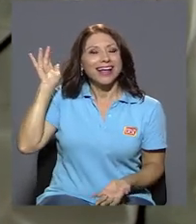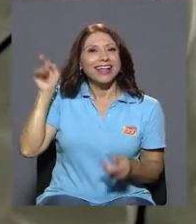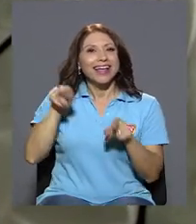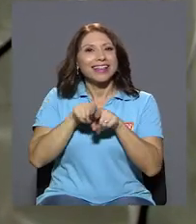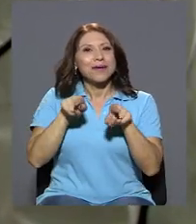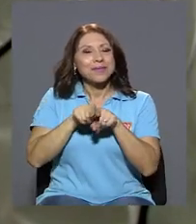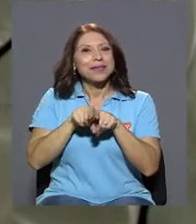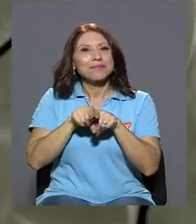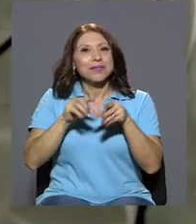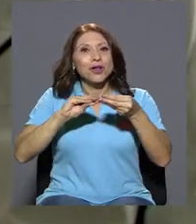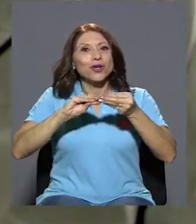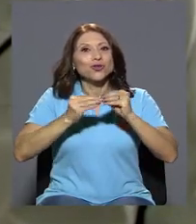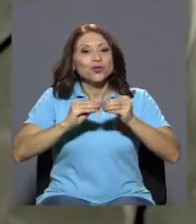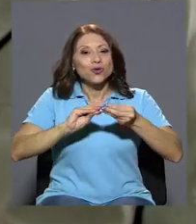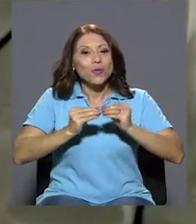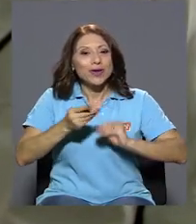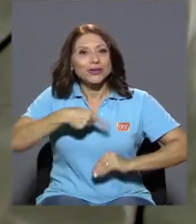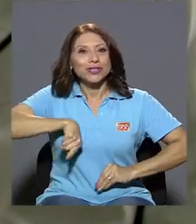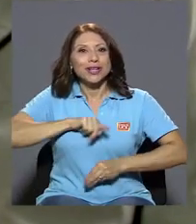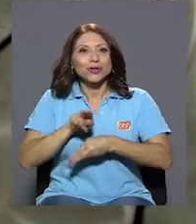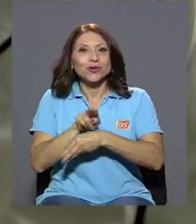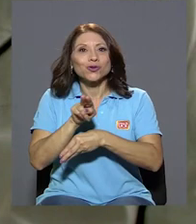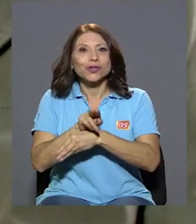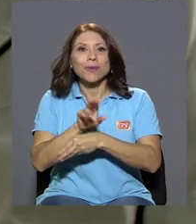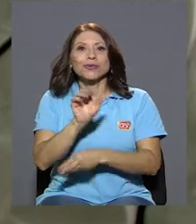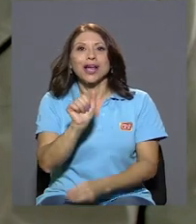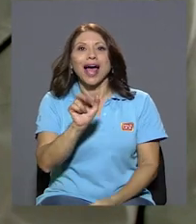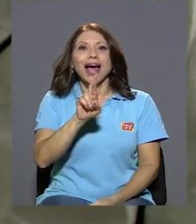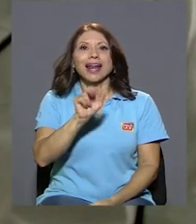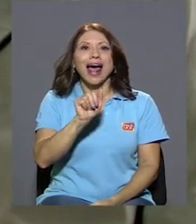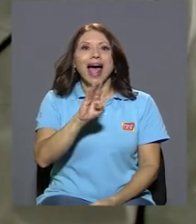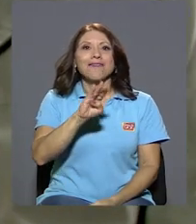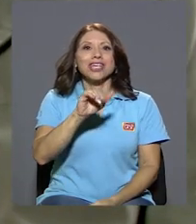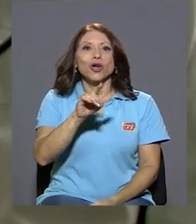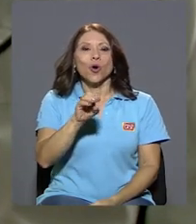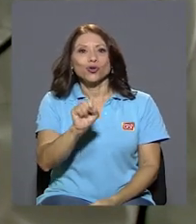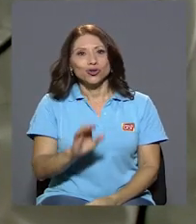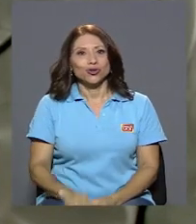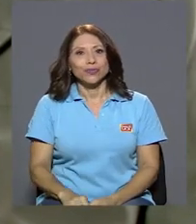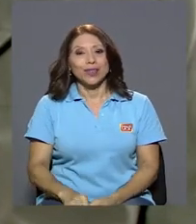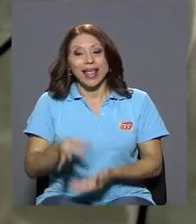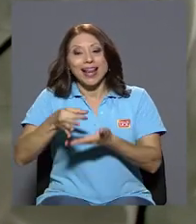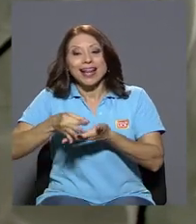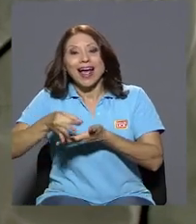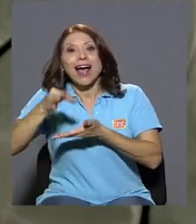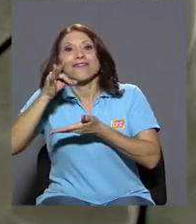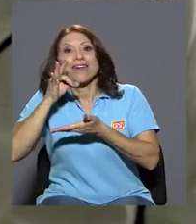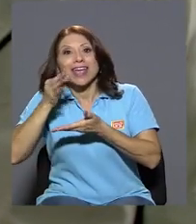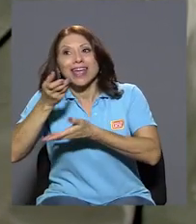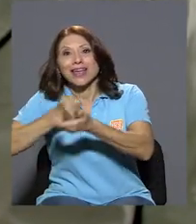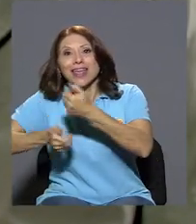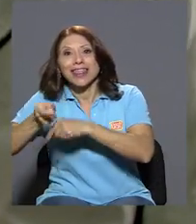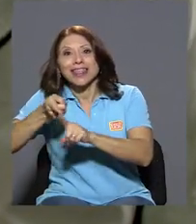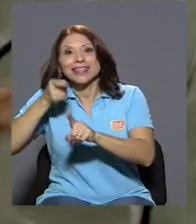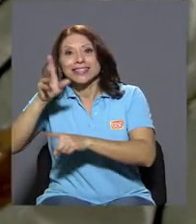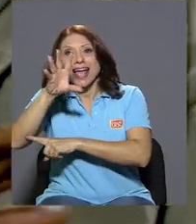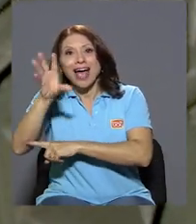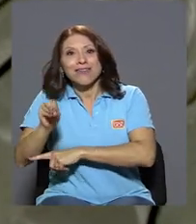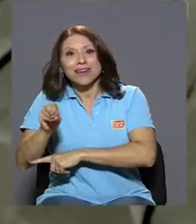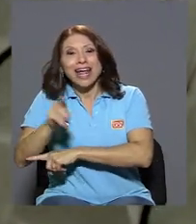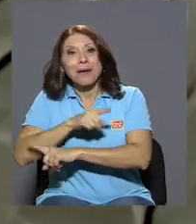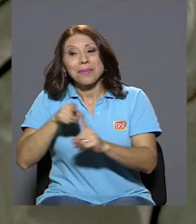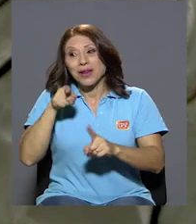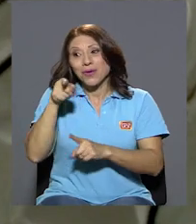los números que usamos son arábicos el café viene de áfrica etcétera expresa